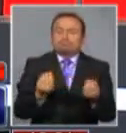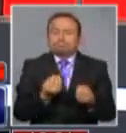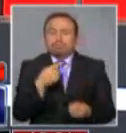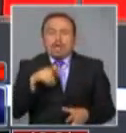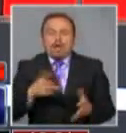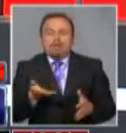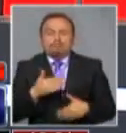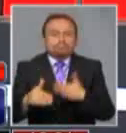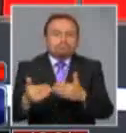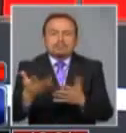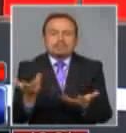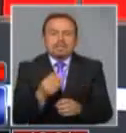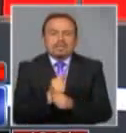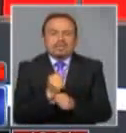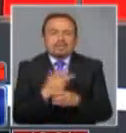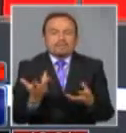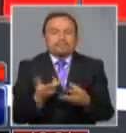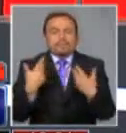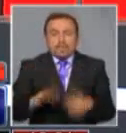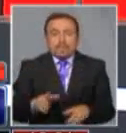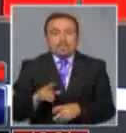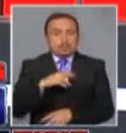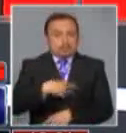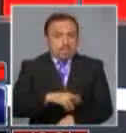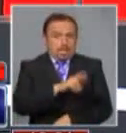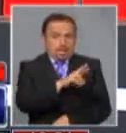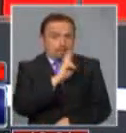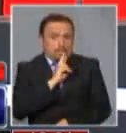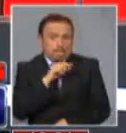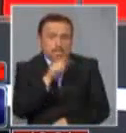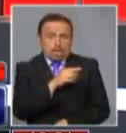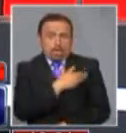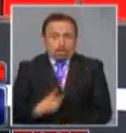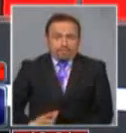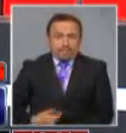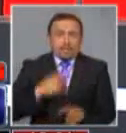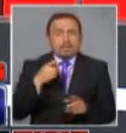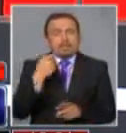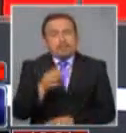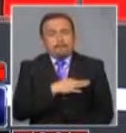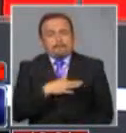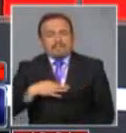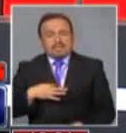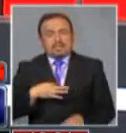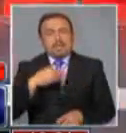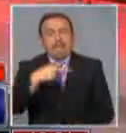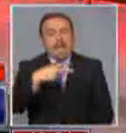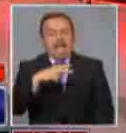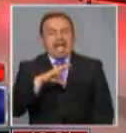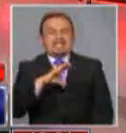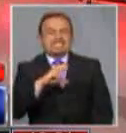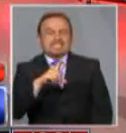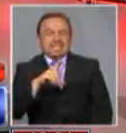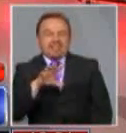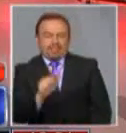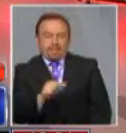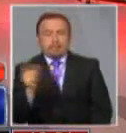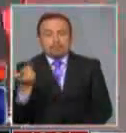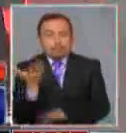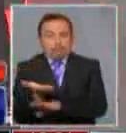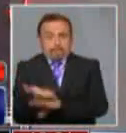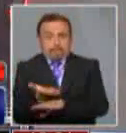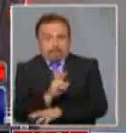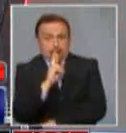viene para adelante y finalmente si han recibido alguna respuesta por parte del gobierno por parte del Ministerio de Hacienda que es lo que ustedes fundamentalmente están